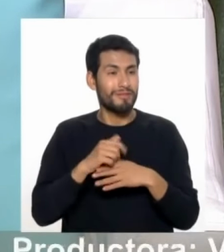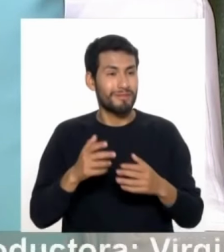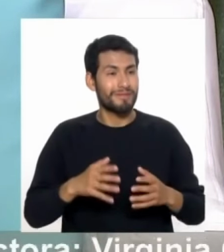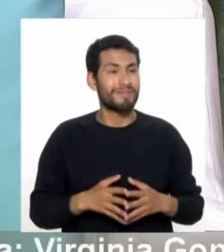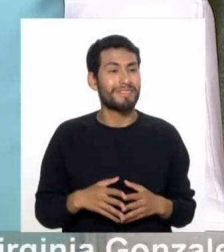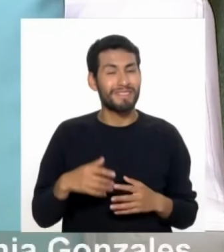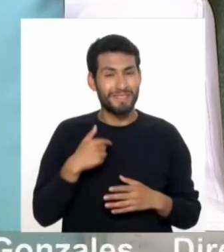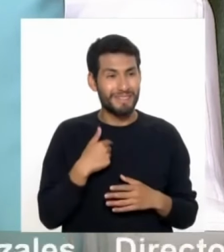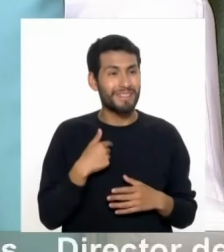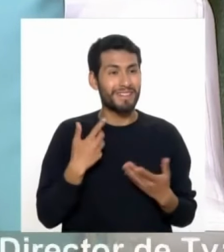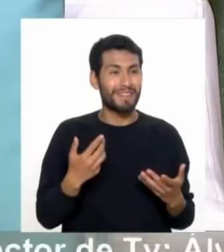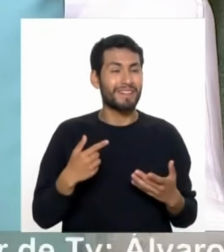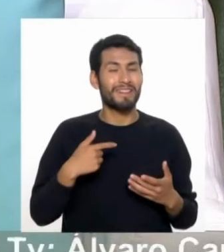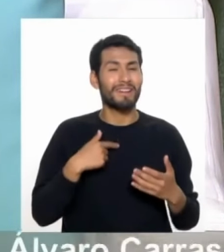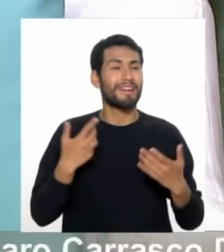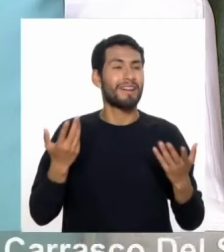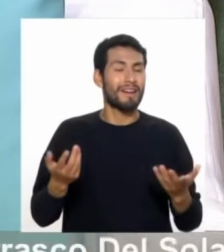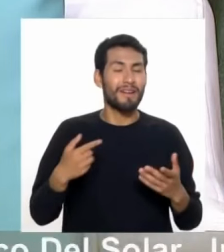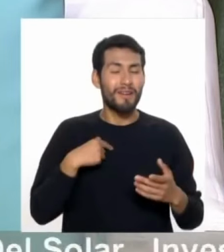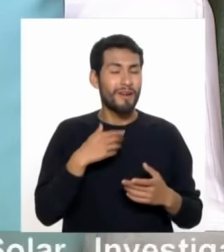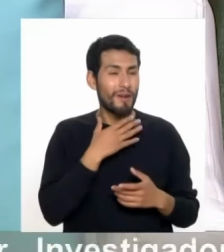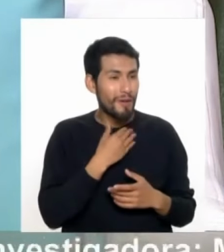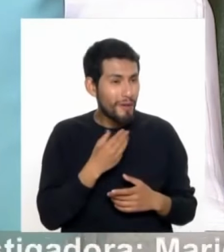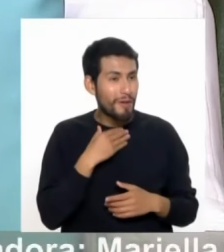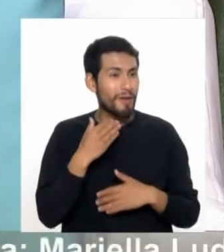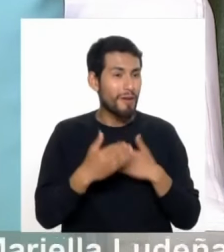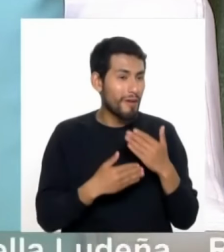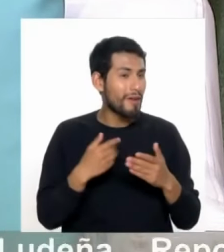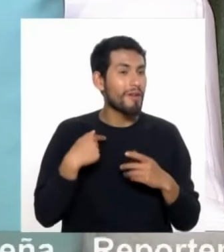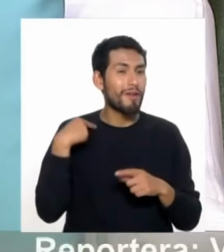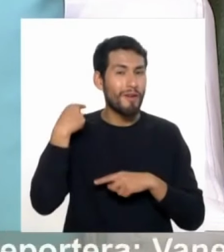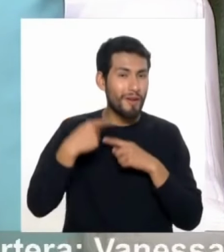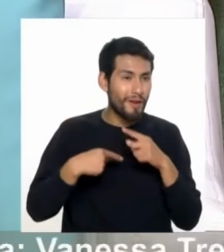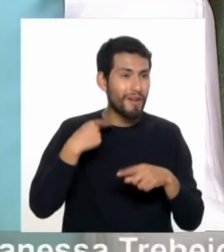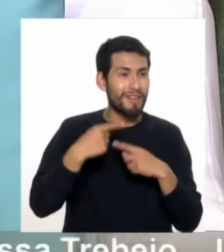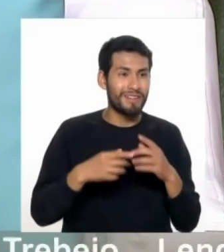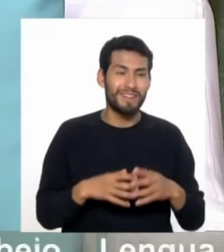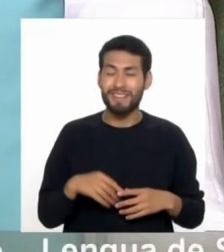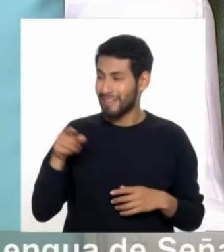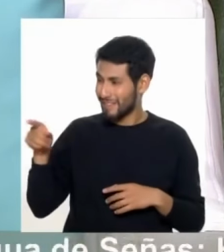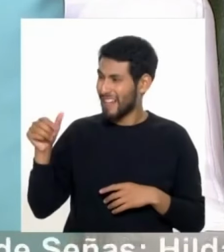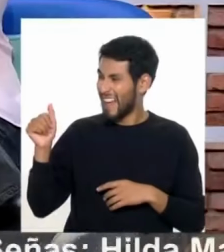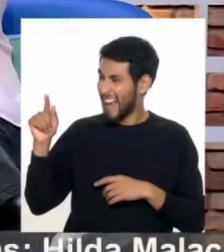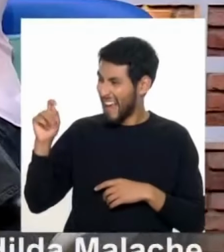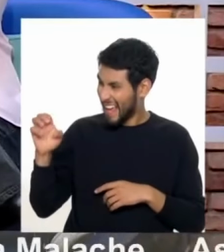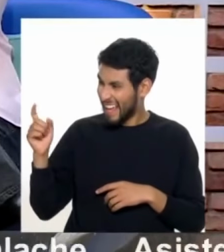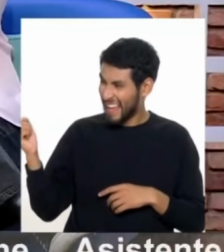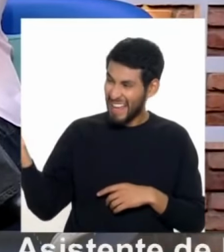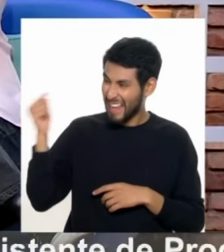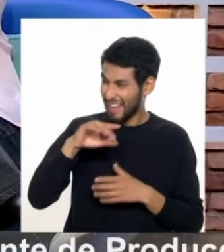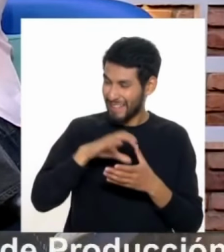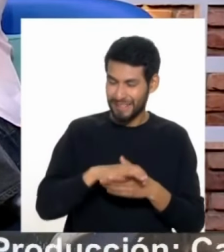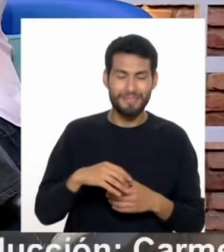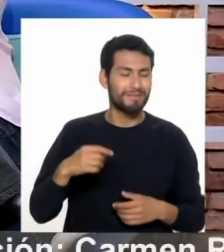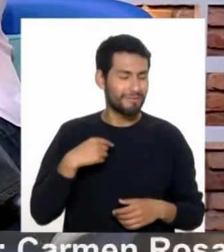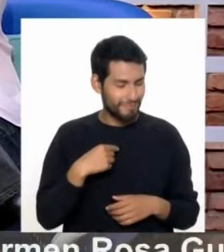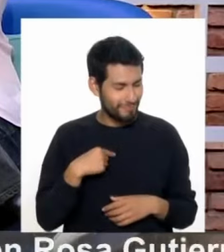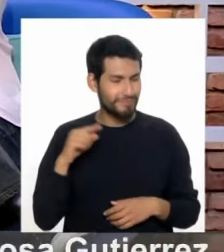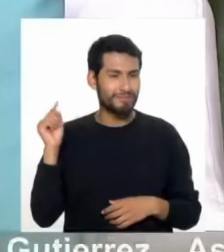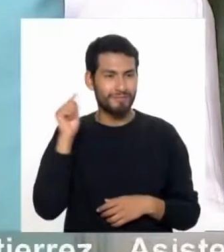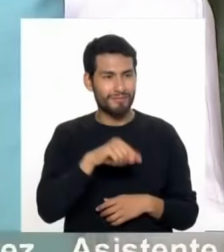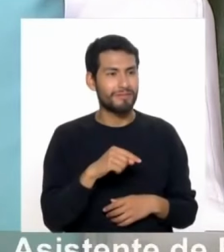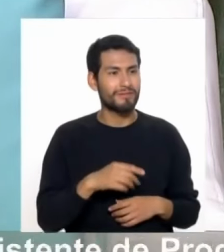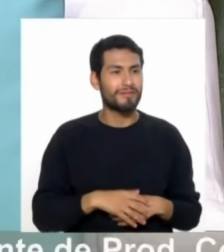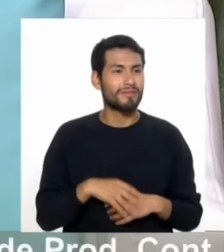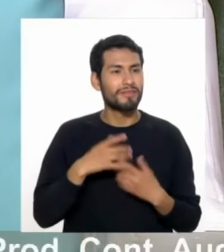Fui primero yendo por hobby, me gustaba, ya le iba dando todos los días. ¿Tú te ibas desde Ate hasta Chorrillos? Desde Ate hasta Chorrillos. Con